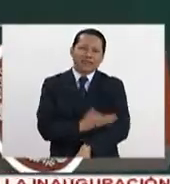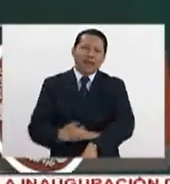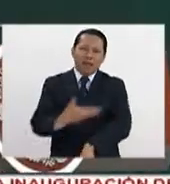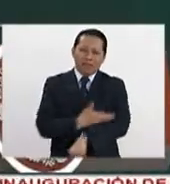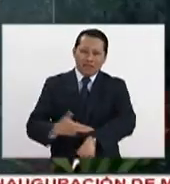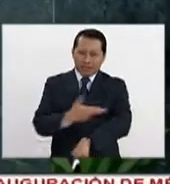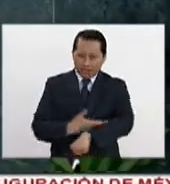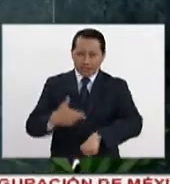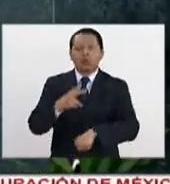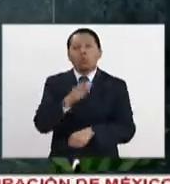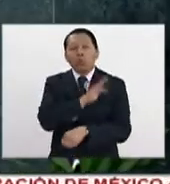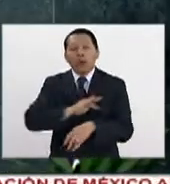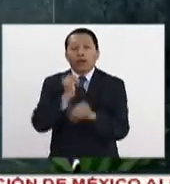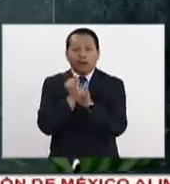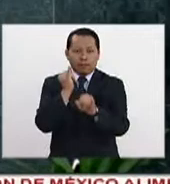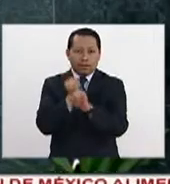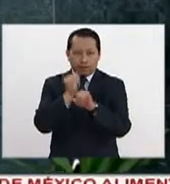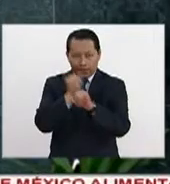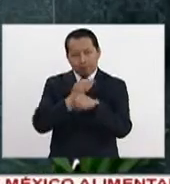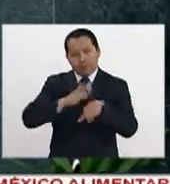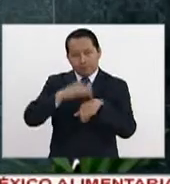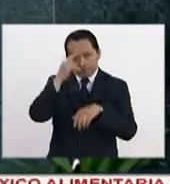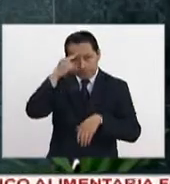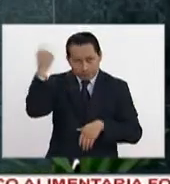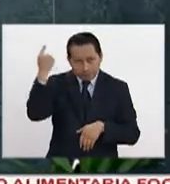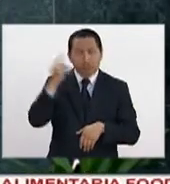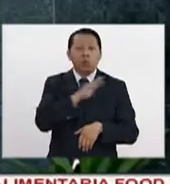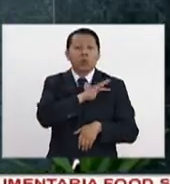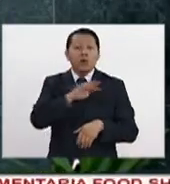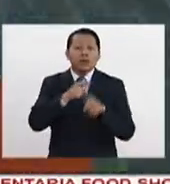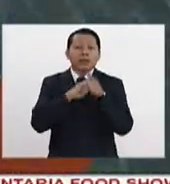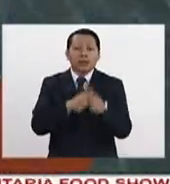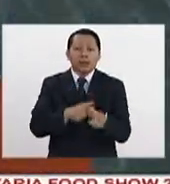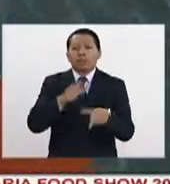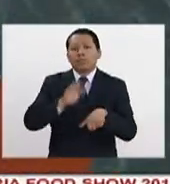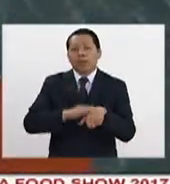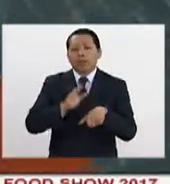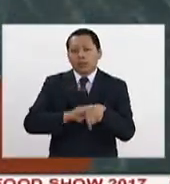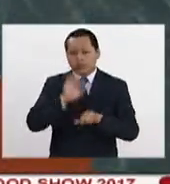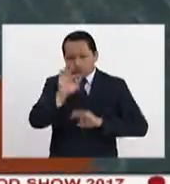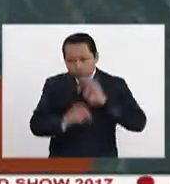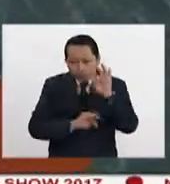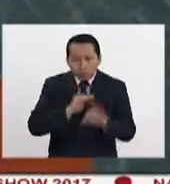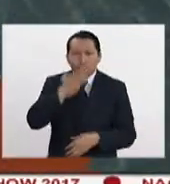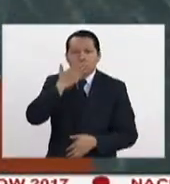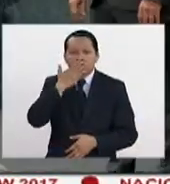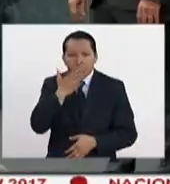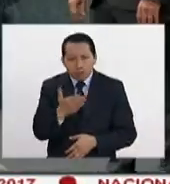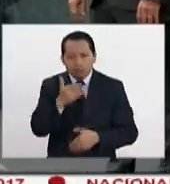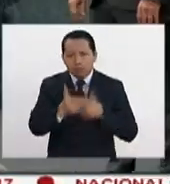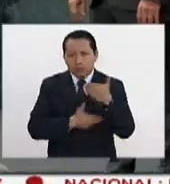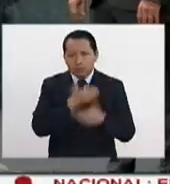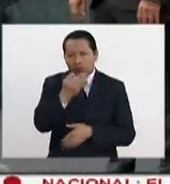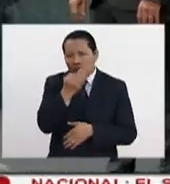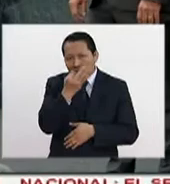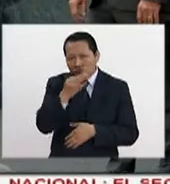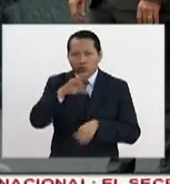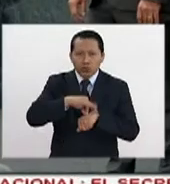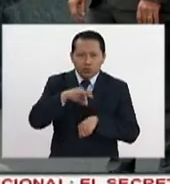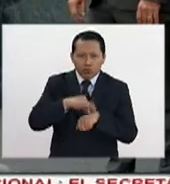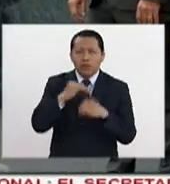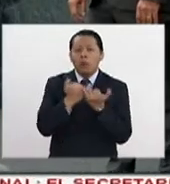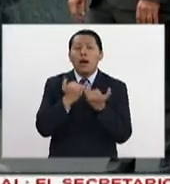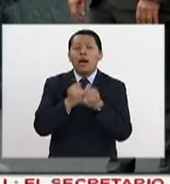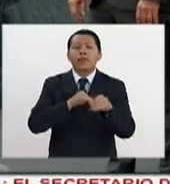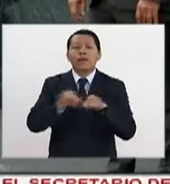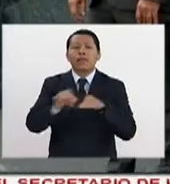trámites. Seguir mejorando la calidad y calidez de los servicios médicos. Agilizar los trabajos de reparación y